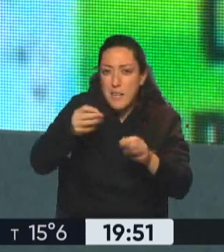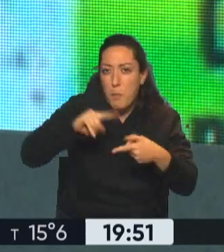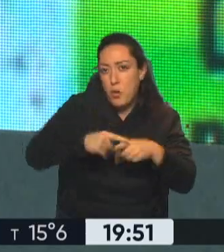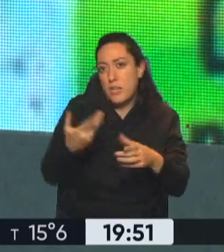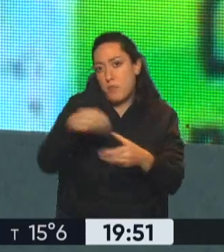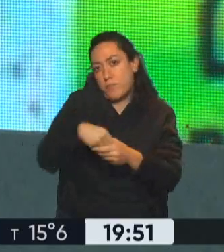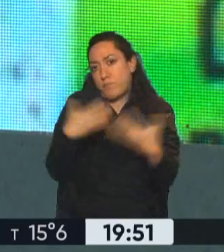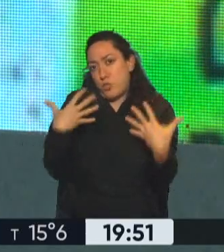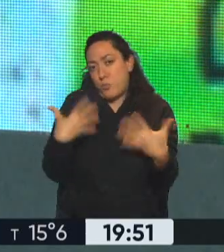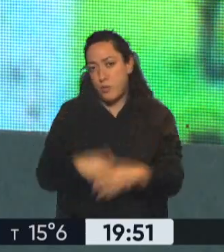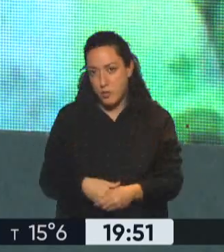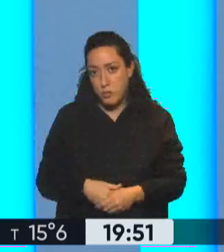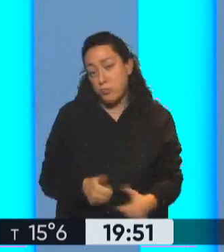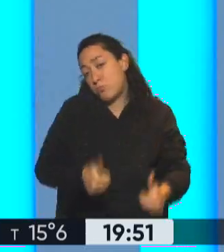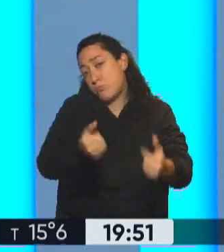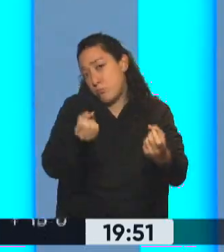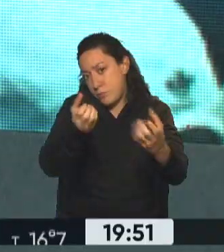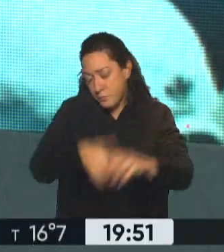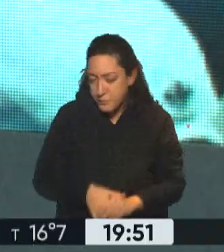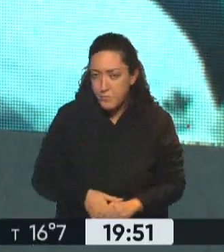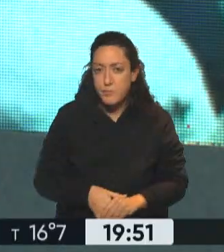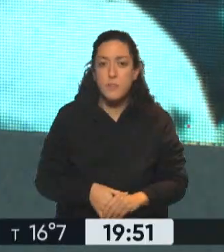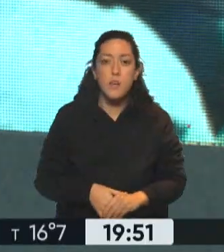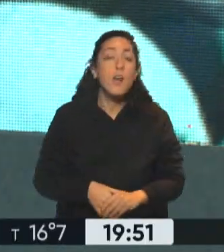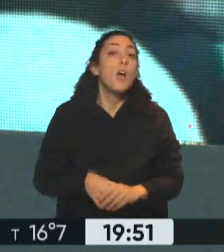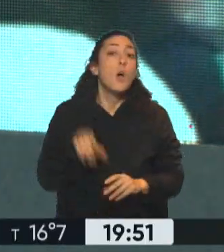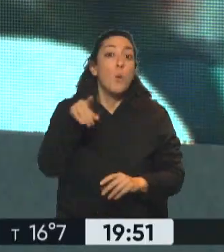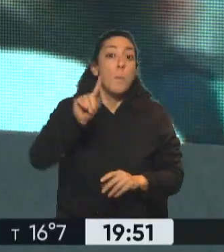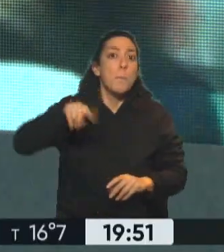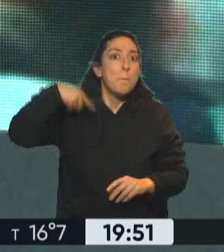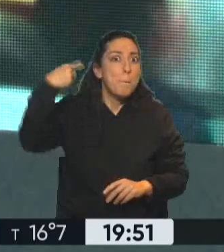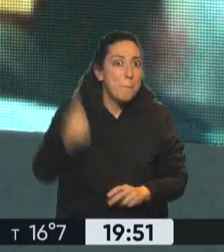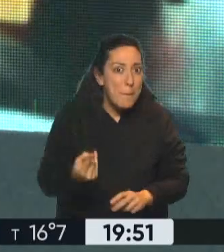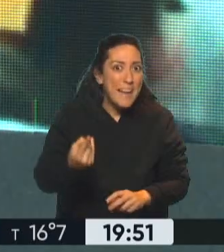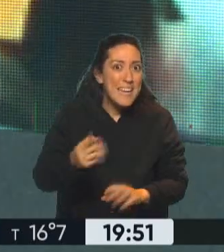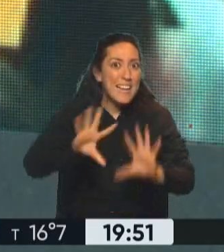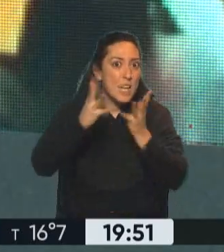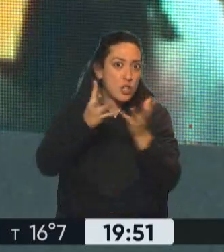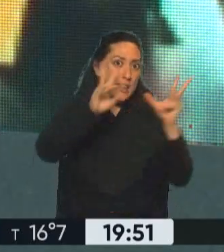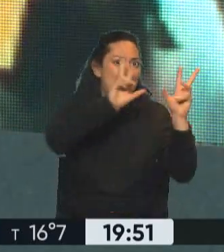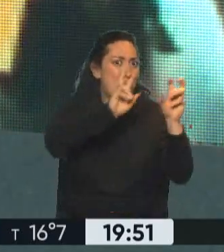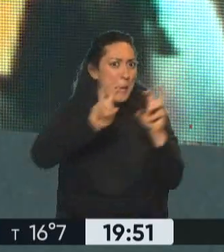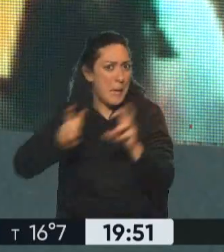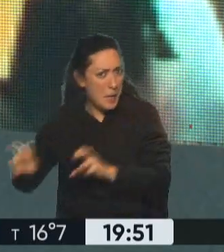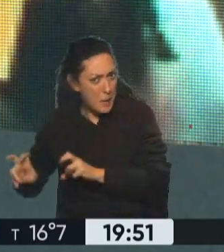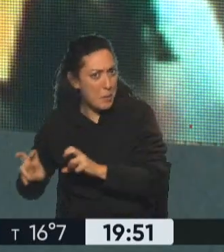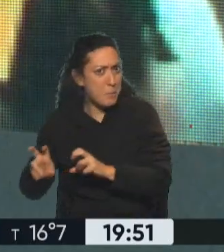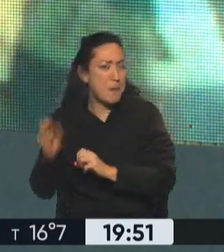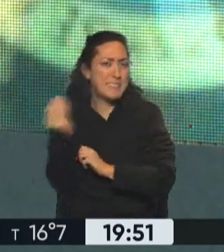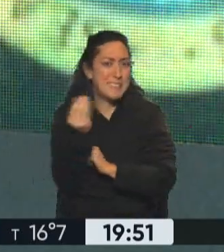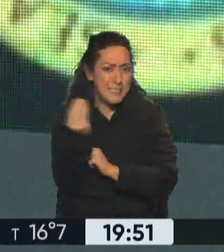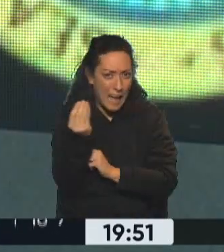supuesto. Bueno, bien por esto. Leticia, vas a tener varios temas mañana en el Internacional que tenemos acá en la edición del